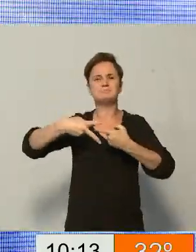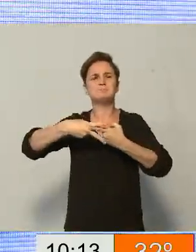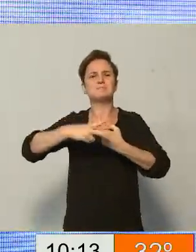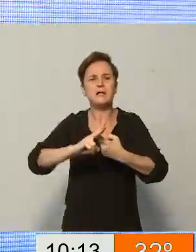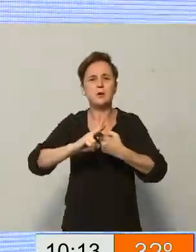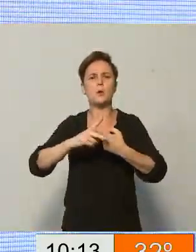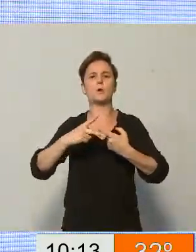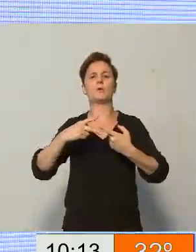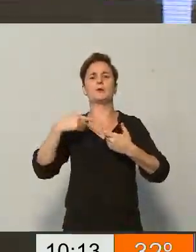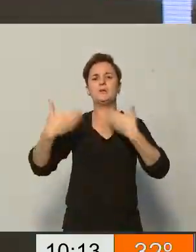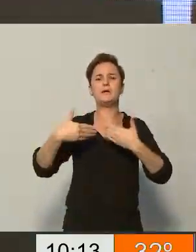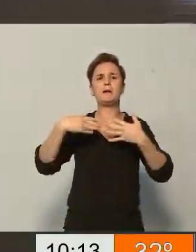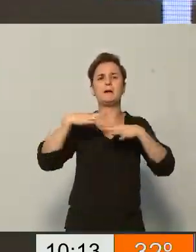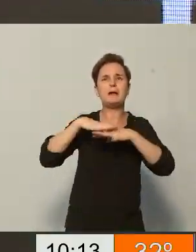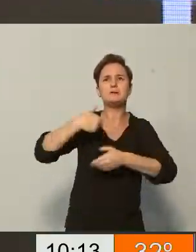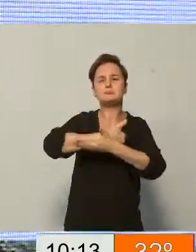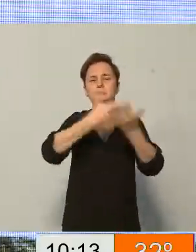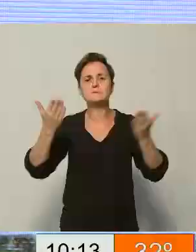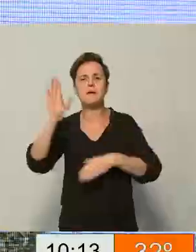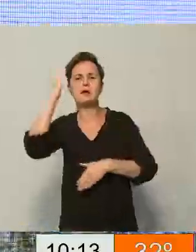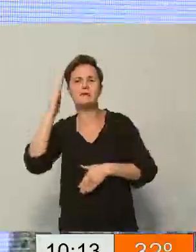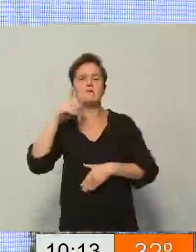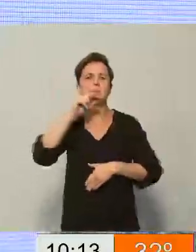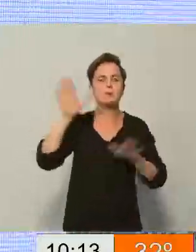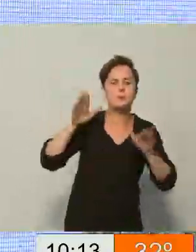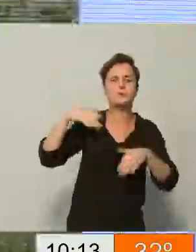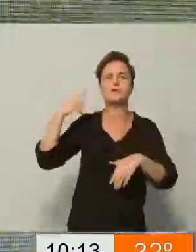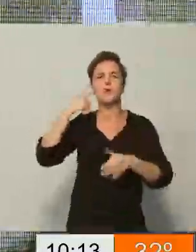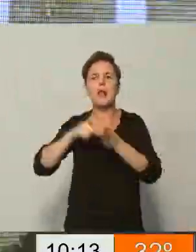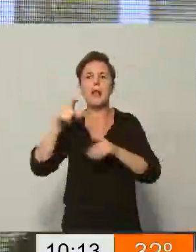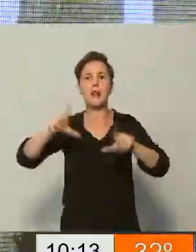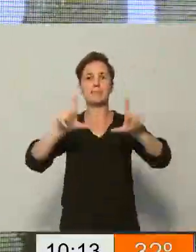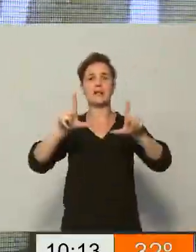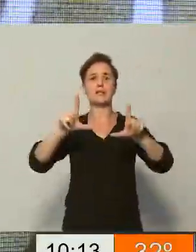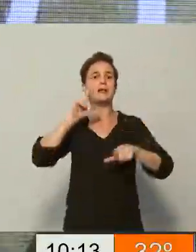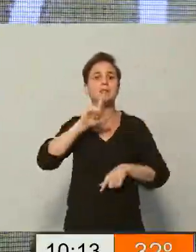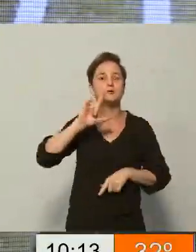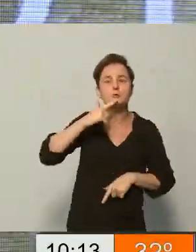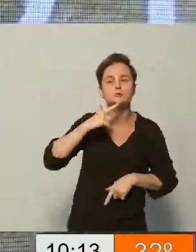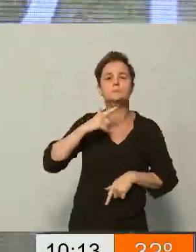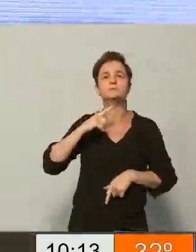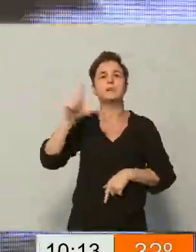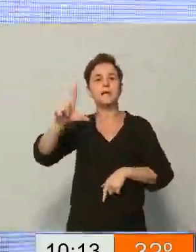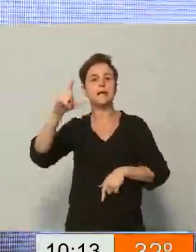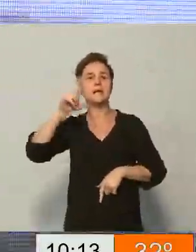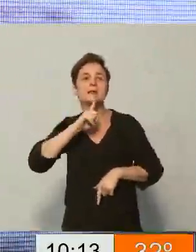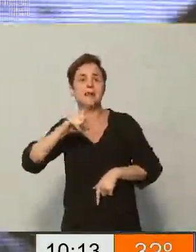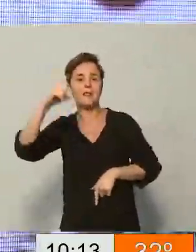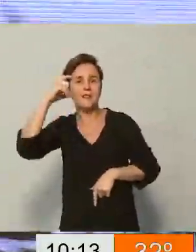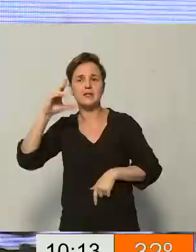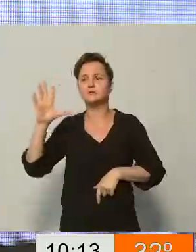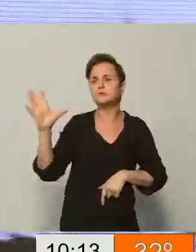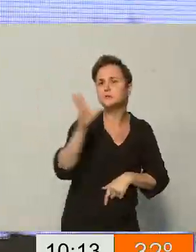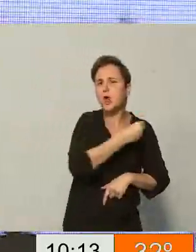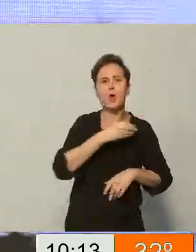tendría que tener, las redes sociales, aquí, el espacio del IPUS, el T10, así que todo puesto al servicio para